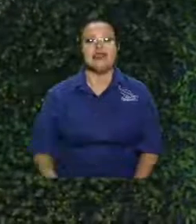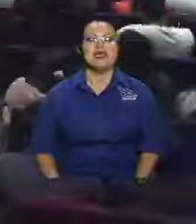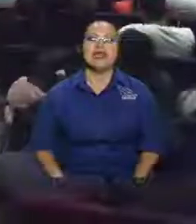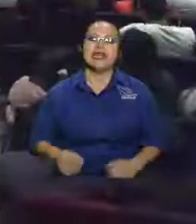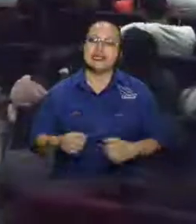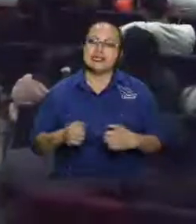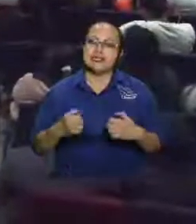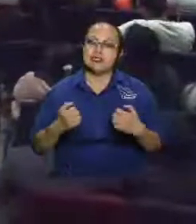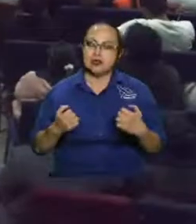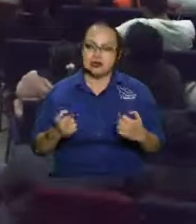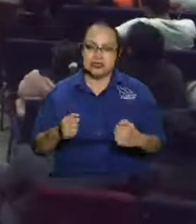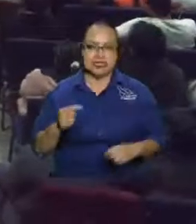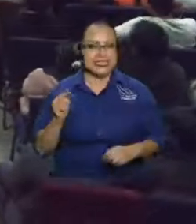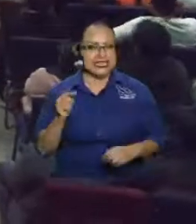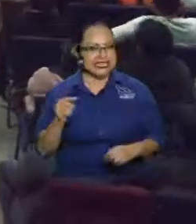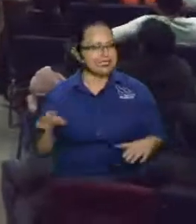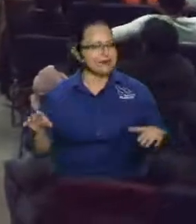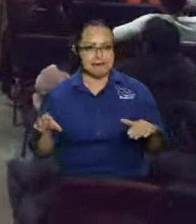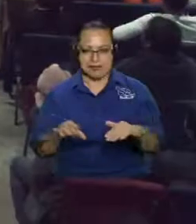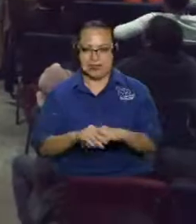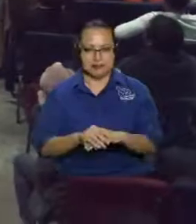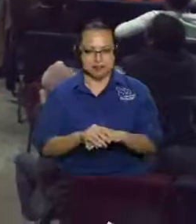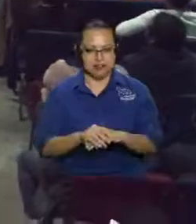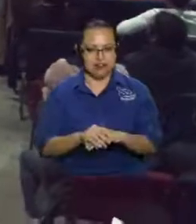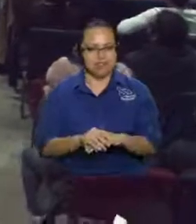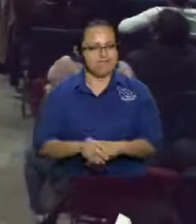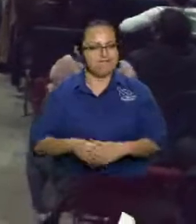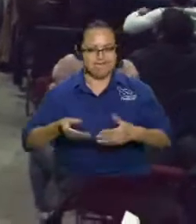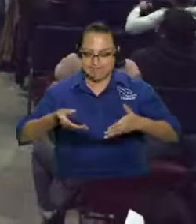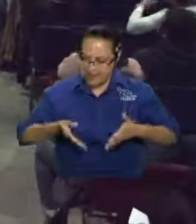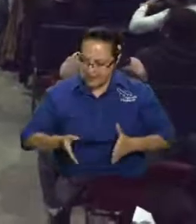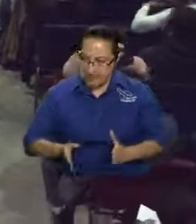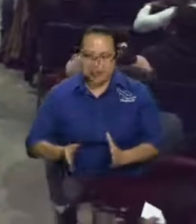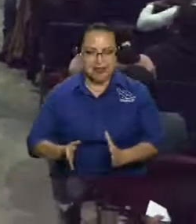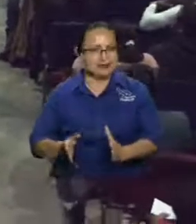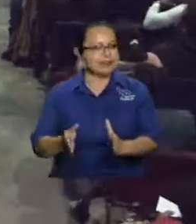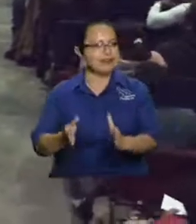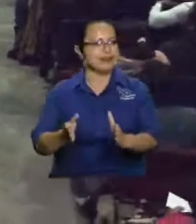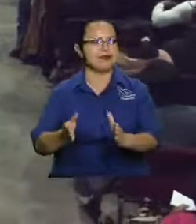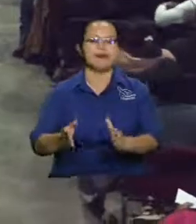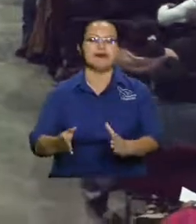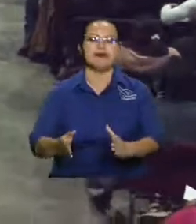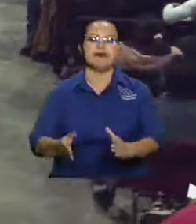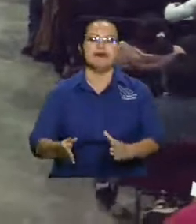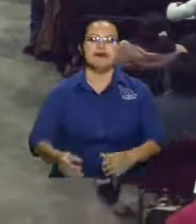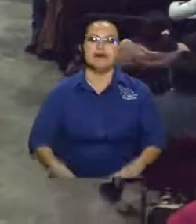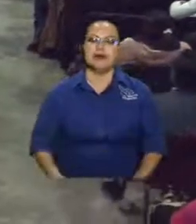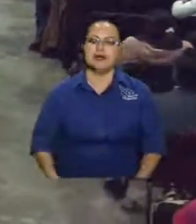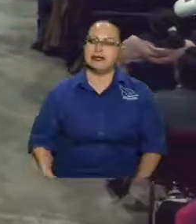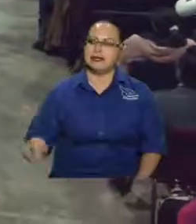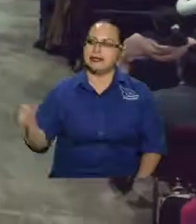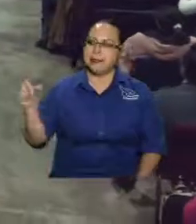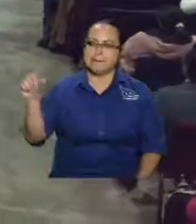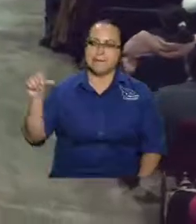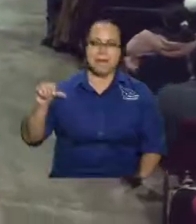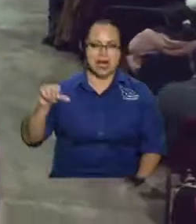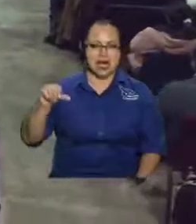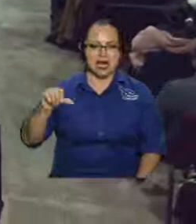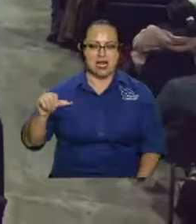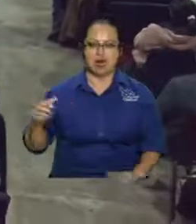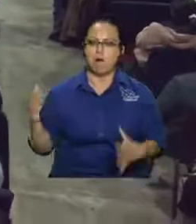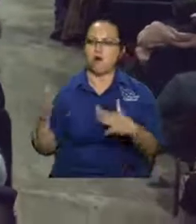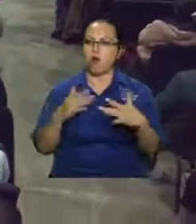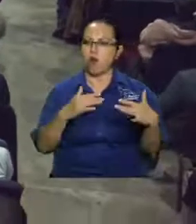Entonces, el matrimonio nace en ese momento, ese matrimonio, no el suyo. Yo sé que en su casa no existe problema, pero